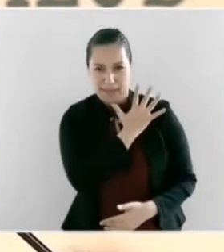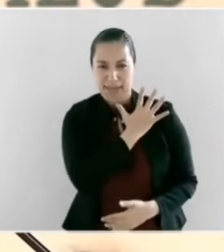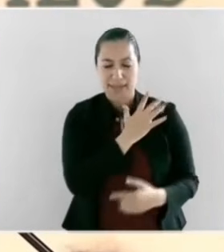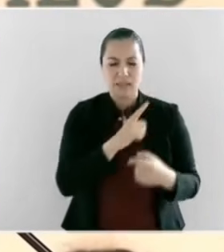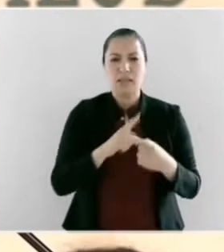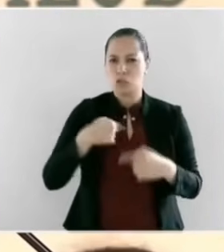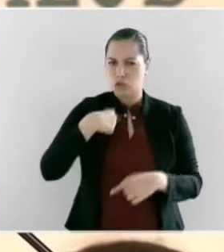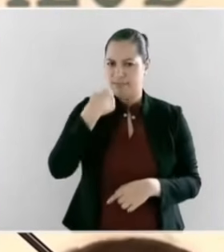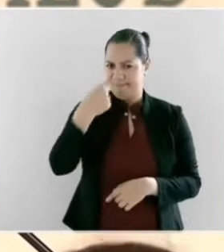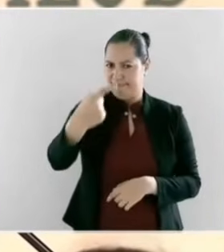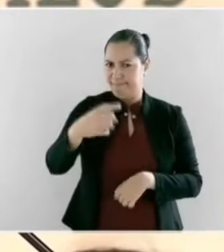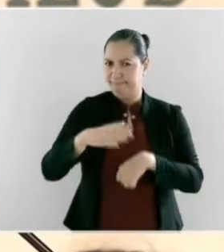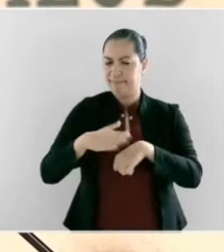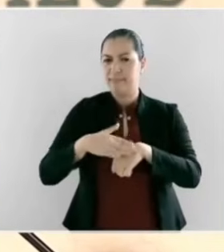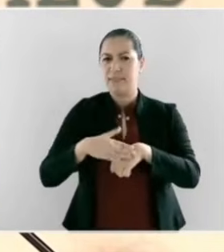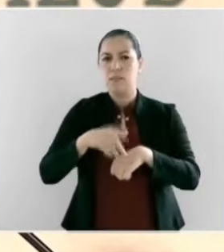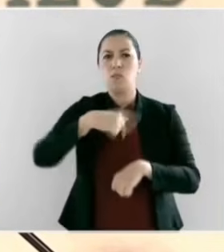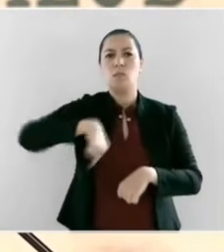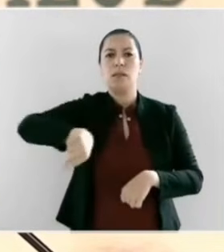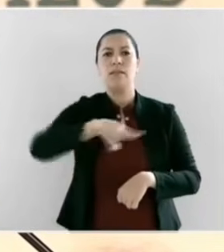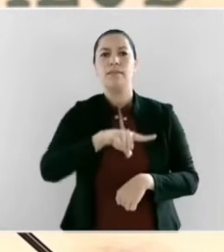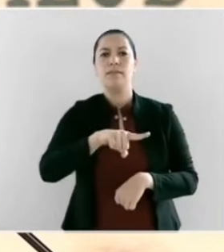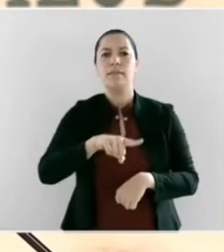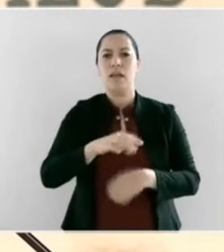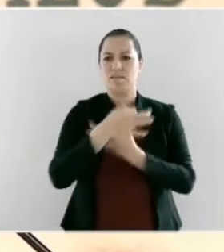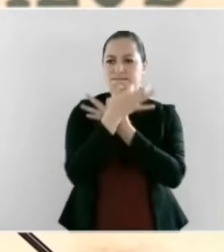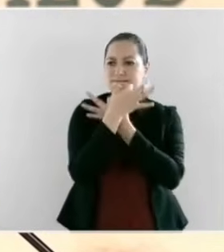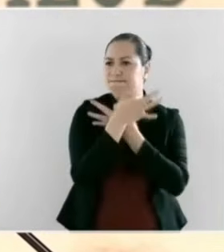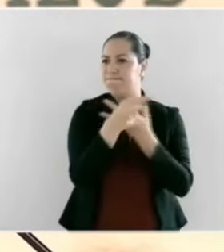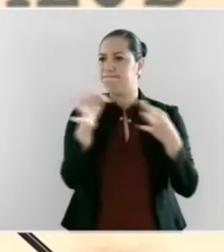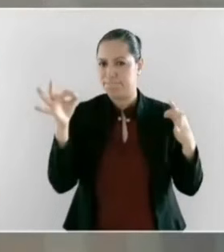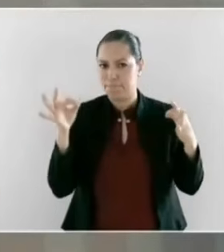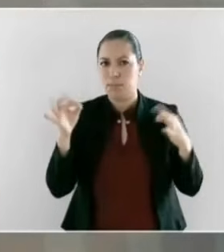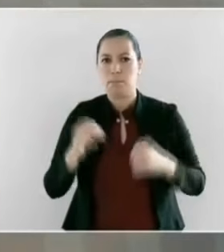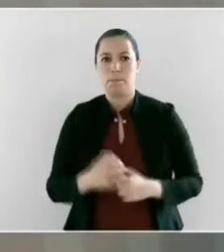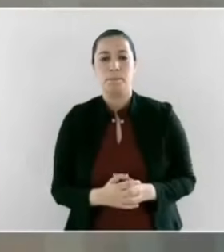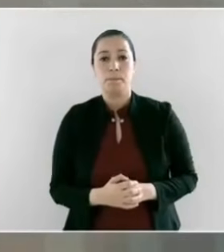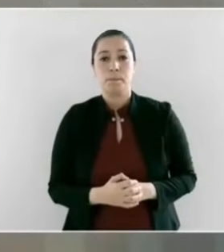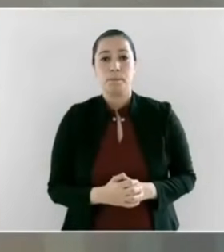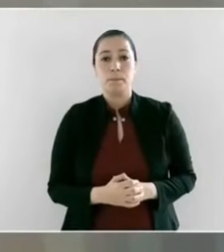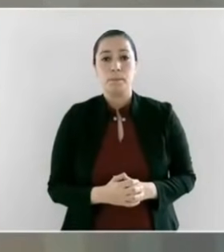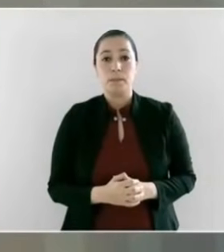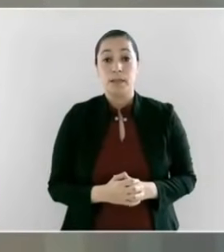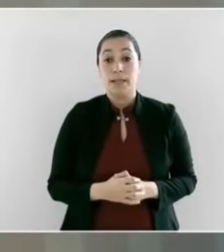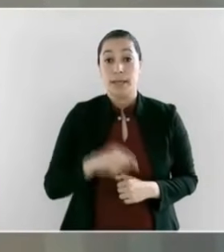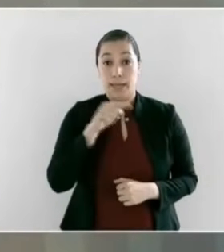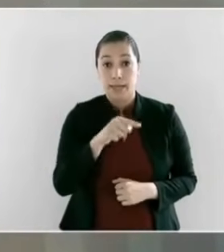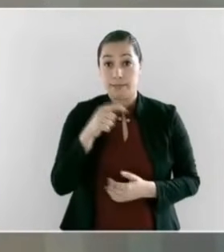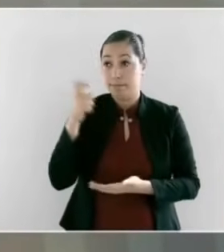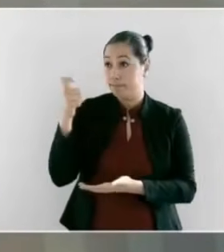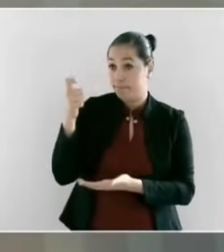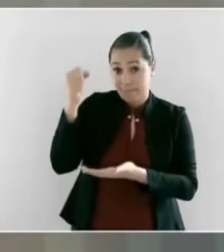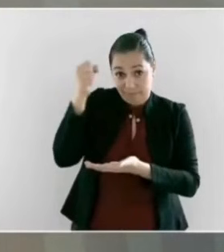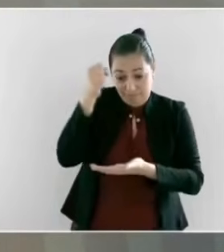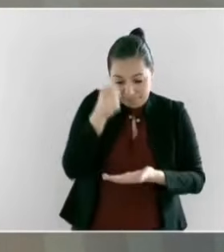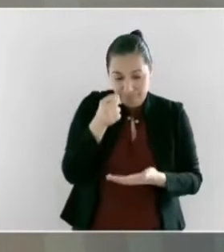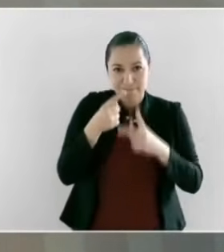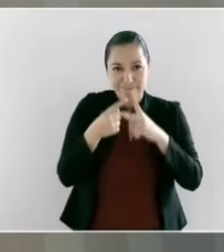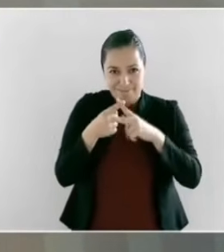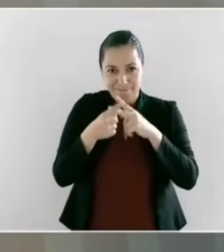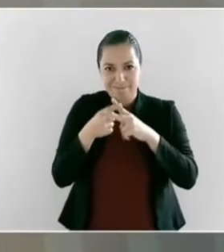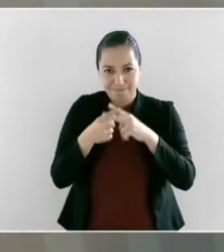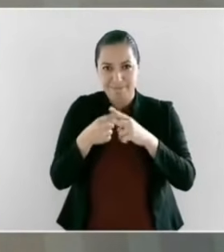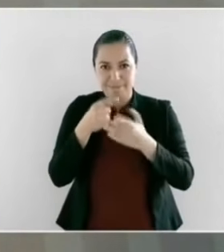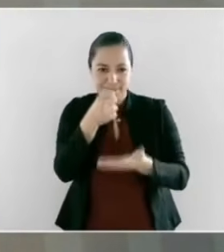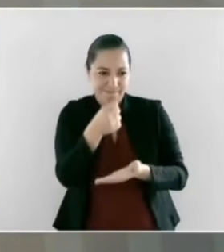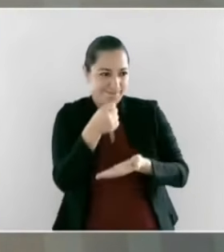puedo decir a ustedes que en el presupuesto que se envió al